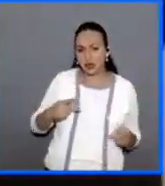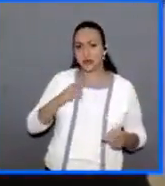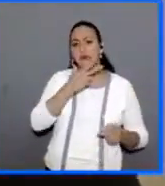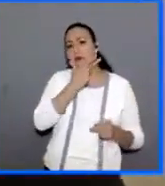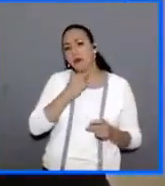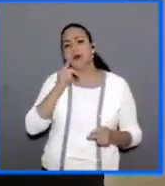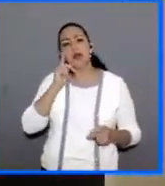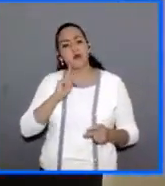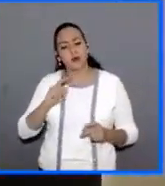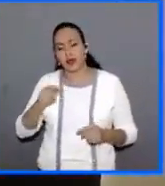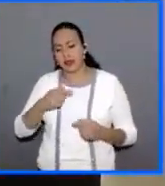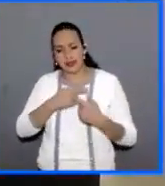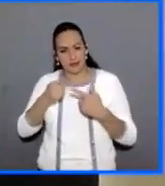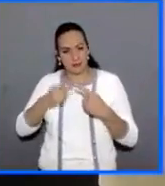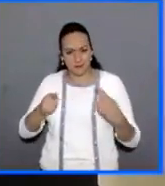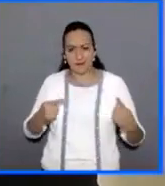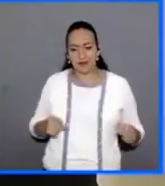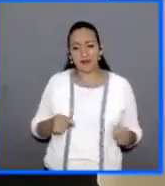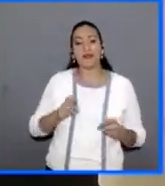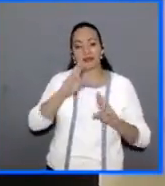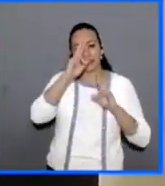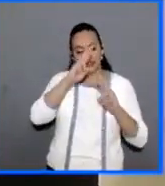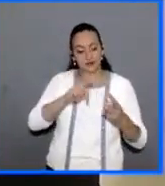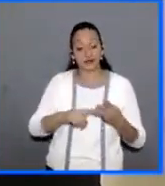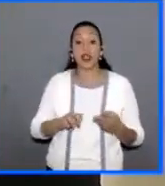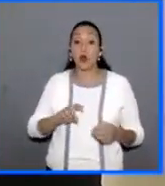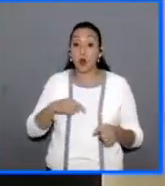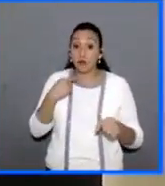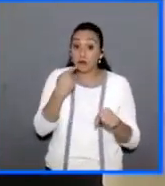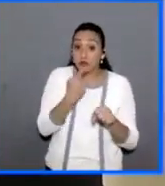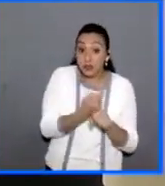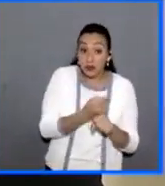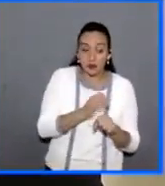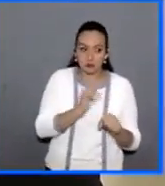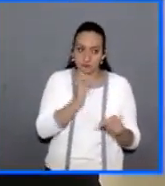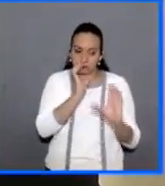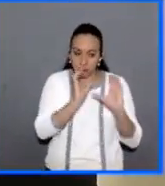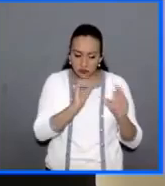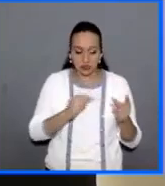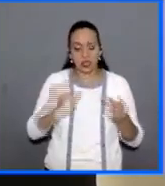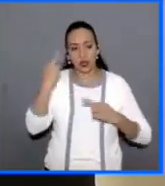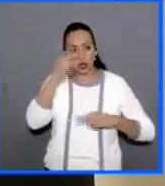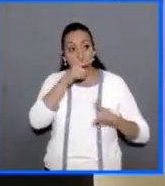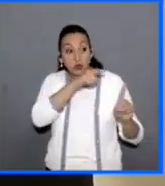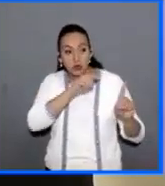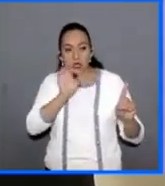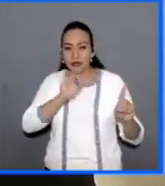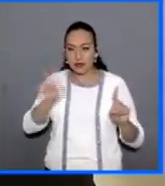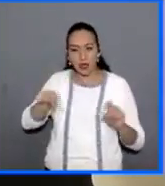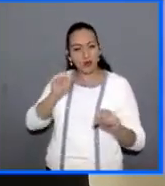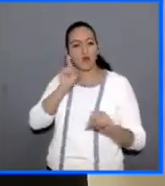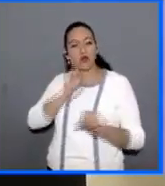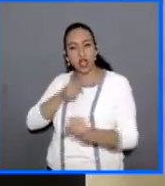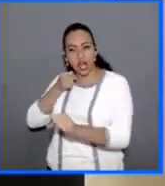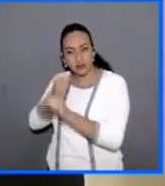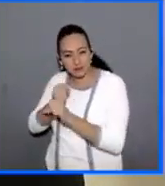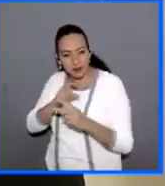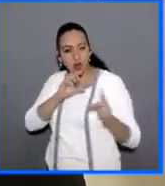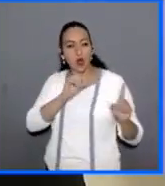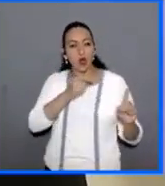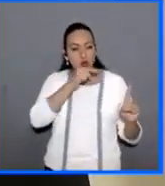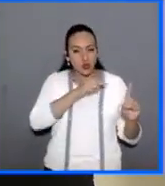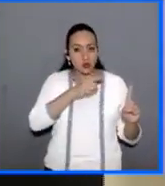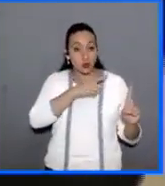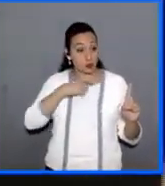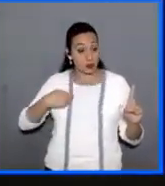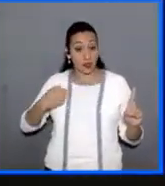modalidades, violación a la intimidad sexual, violencia política contra las mujeres en razón de género o ser persona deudora alimentaria